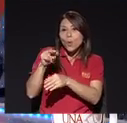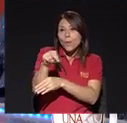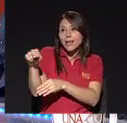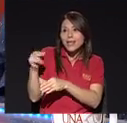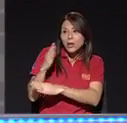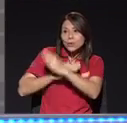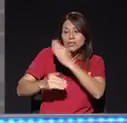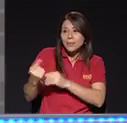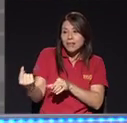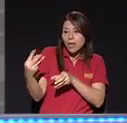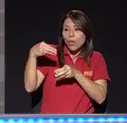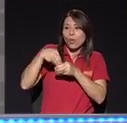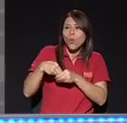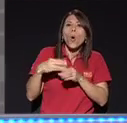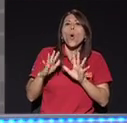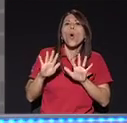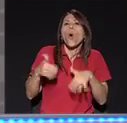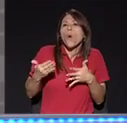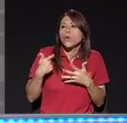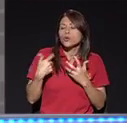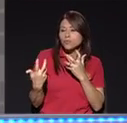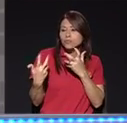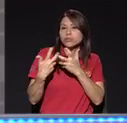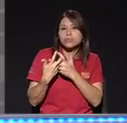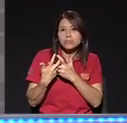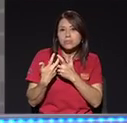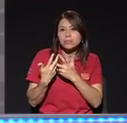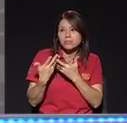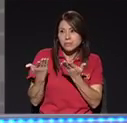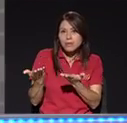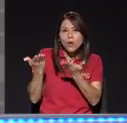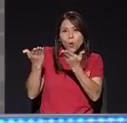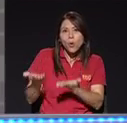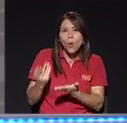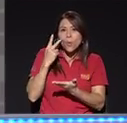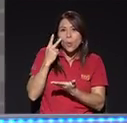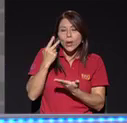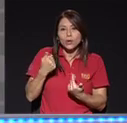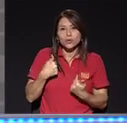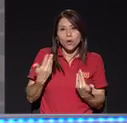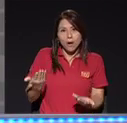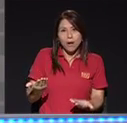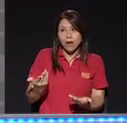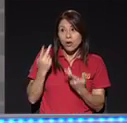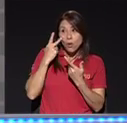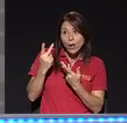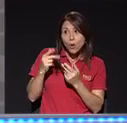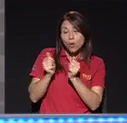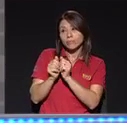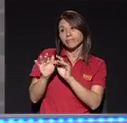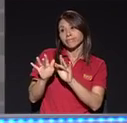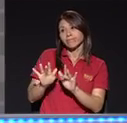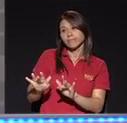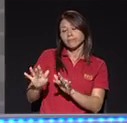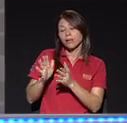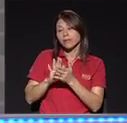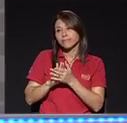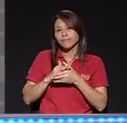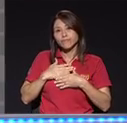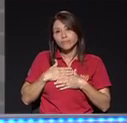ese compañero que tengo en mi espacio laboral. Y en este caso que tengo una discapacidad, ¿cómo lo veo yo? ¿Lo veo con lástima,